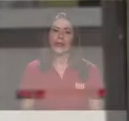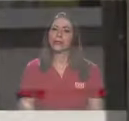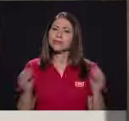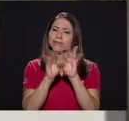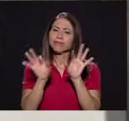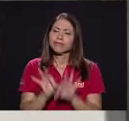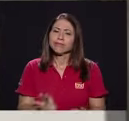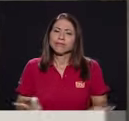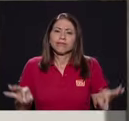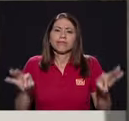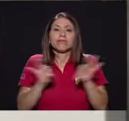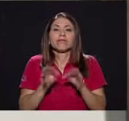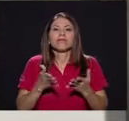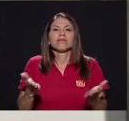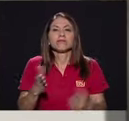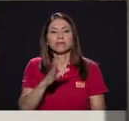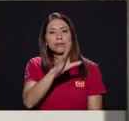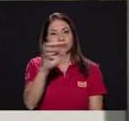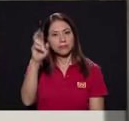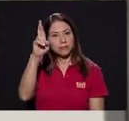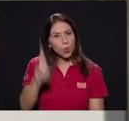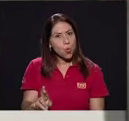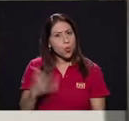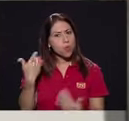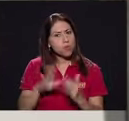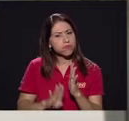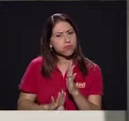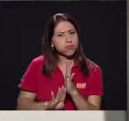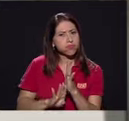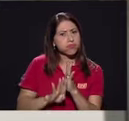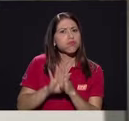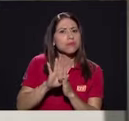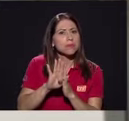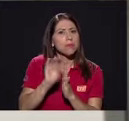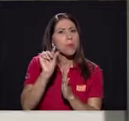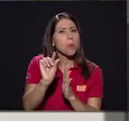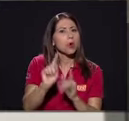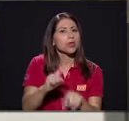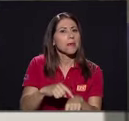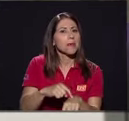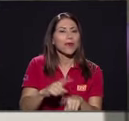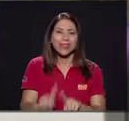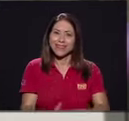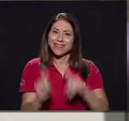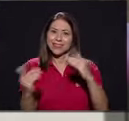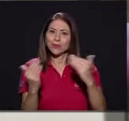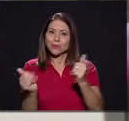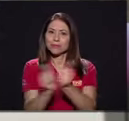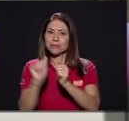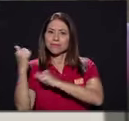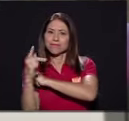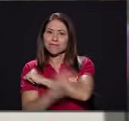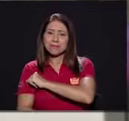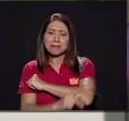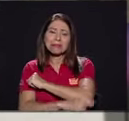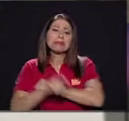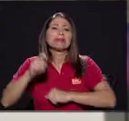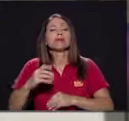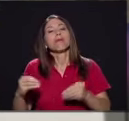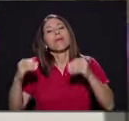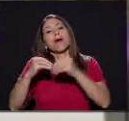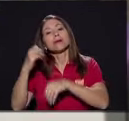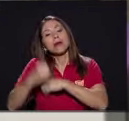Lo más importante acá es que Costa Rica ha dado pasos muy grandes en poco tiempo, a diferencia de otros países que han tenido que pasar mucho más